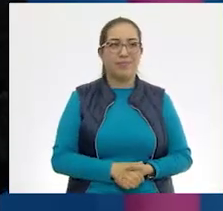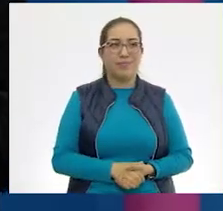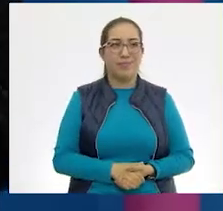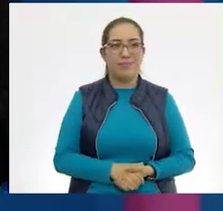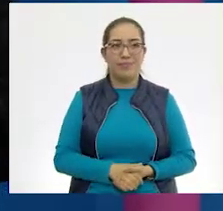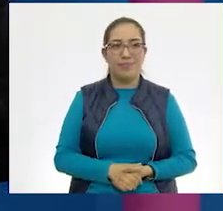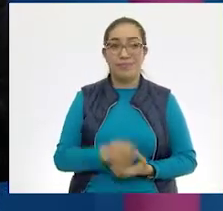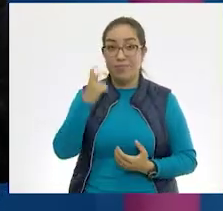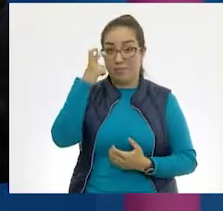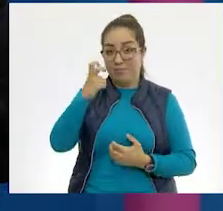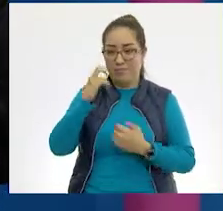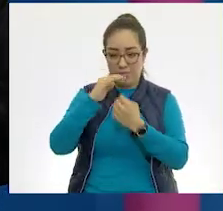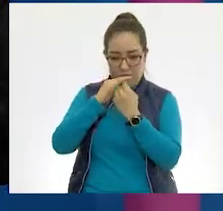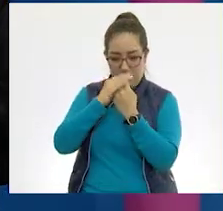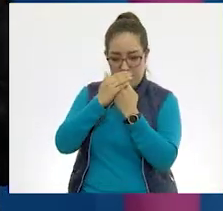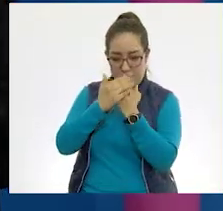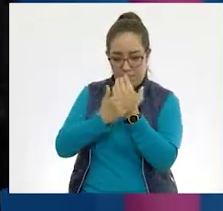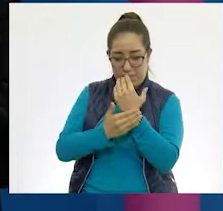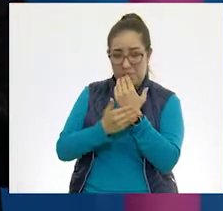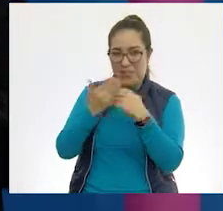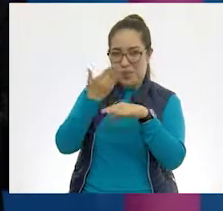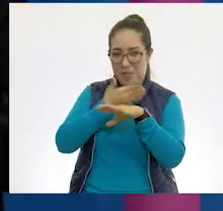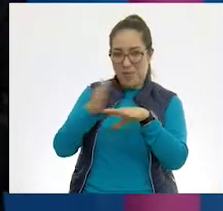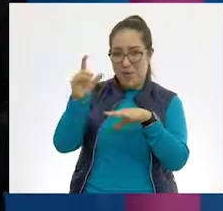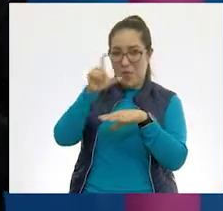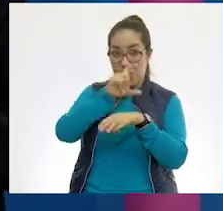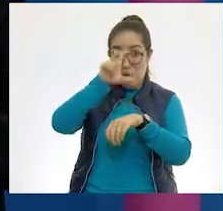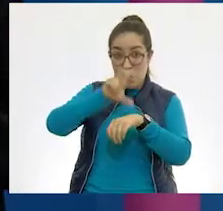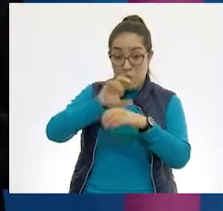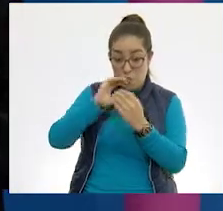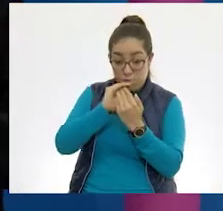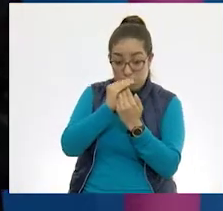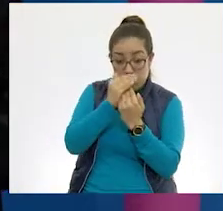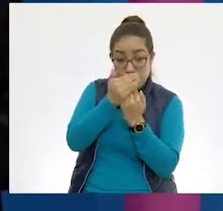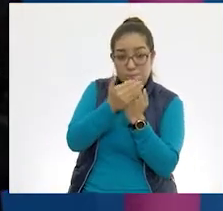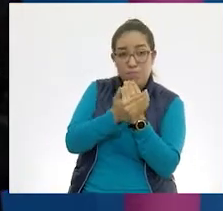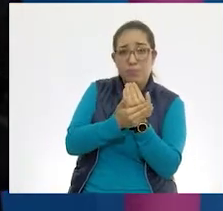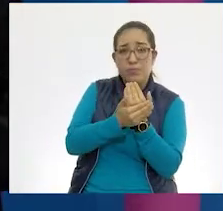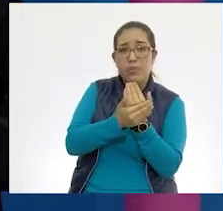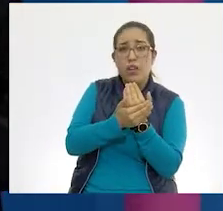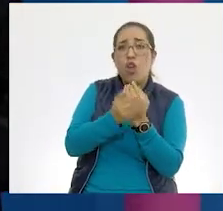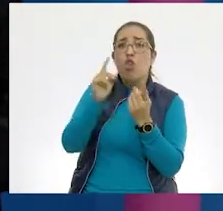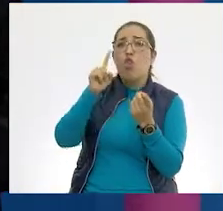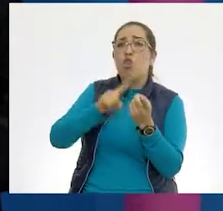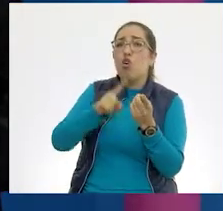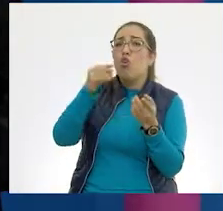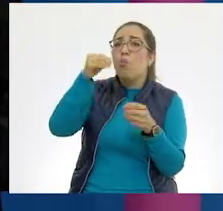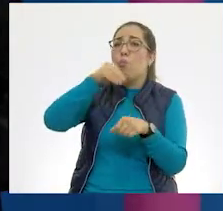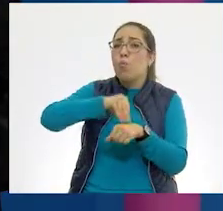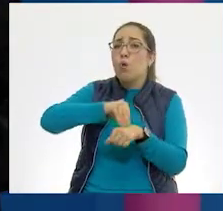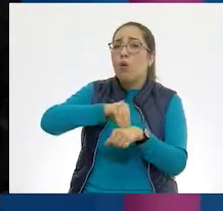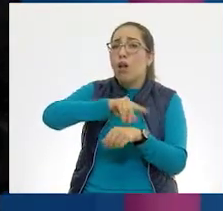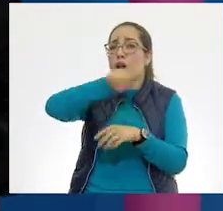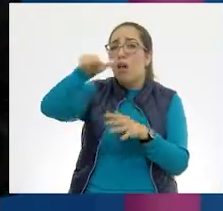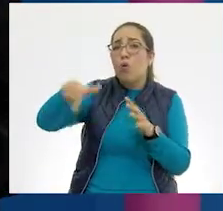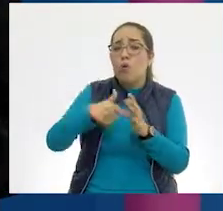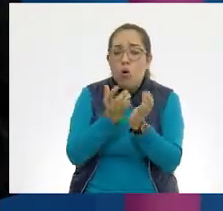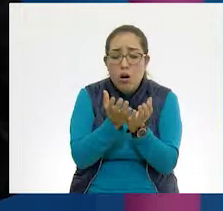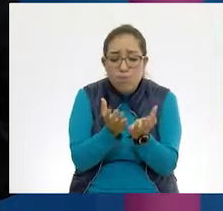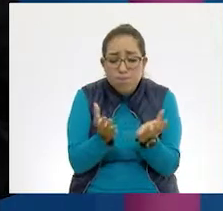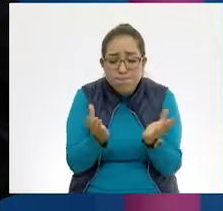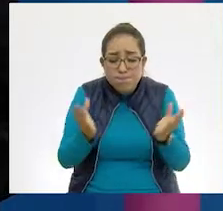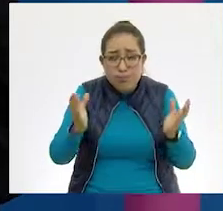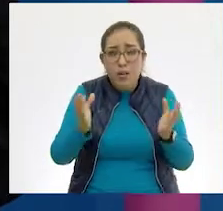El cascarón, y cuando el huevo está formado, es depositado en algún lugar para su incubación. Por ejemplo,